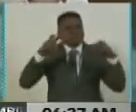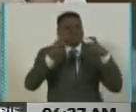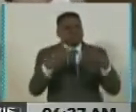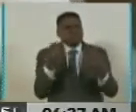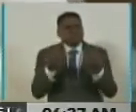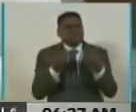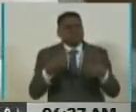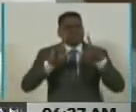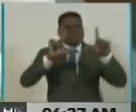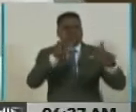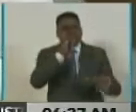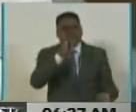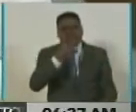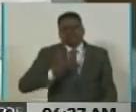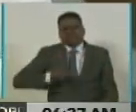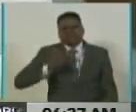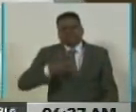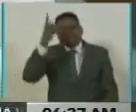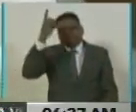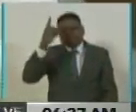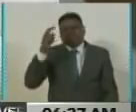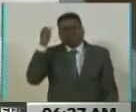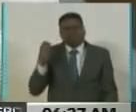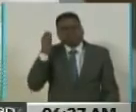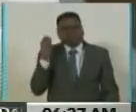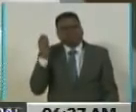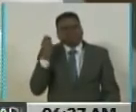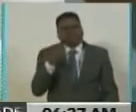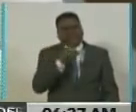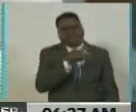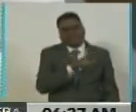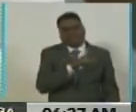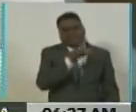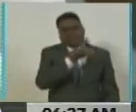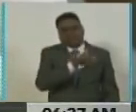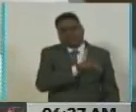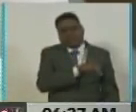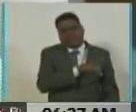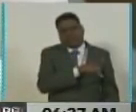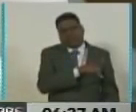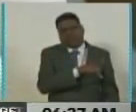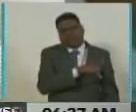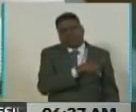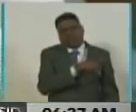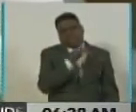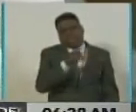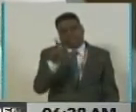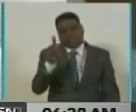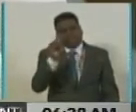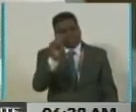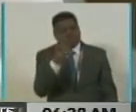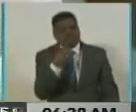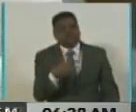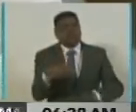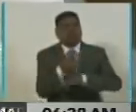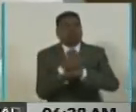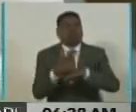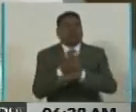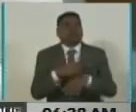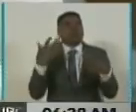sobre información importante que el diputado del Bloque Parlamentario de la Patria, Héctor Rodríguez, ofreció, en el que afirmaba que el gobierno nacional, ante